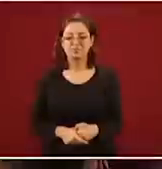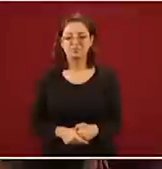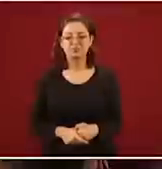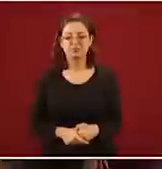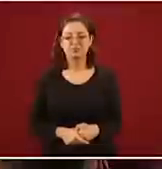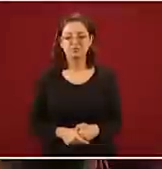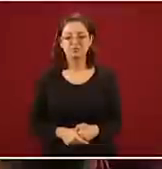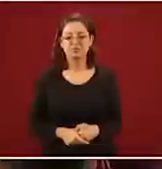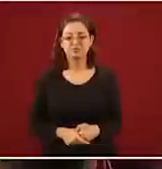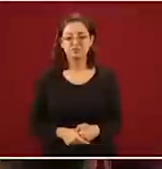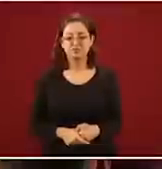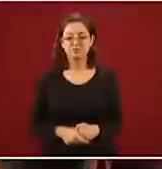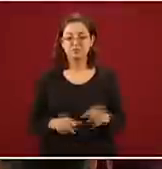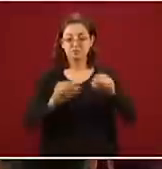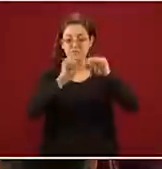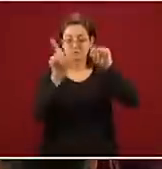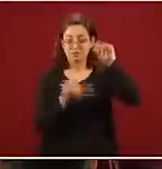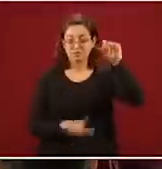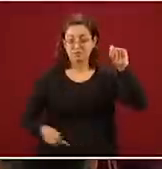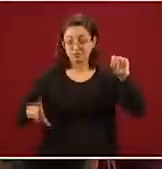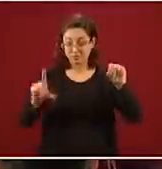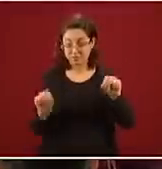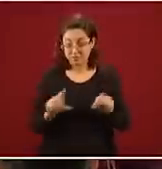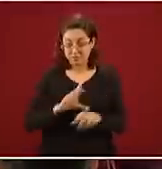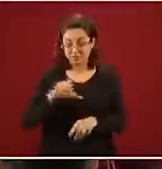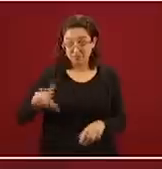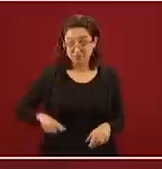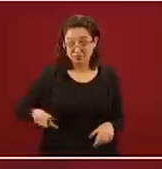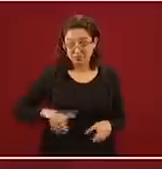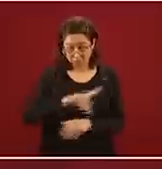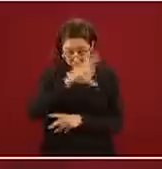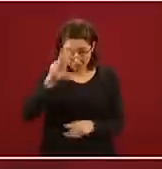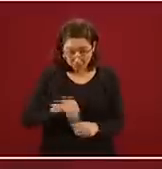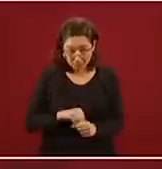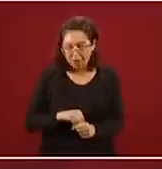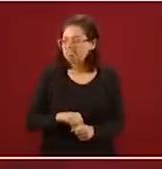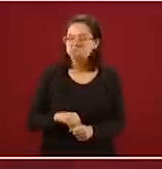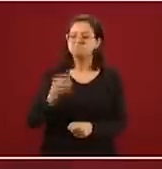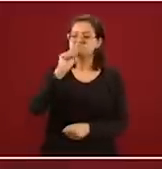¿En todo el gobierno dices? Sí. No, no, tampoco.